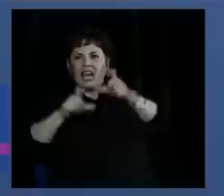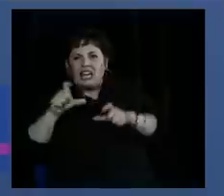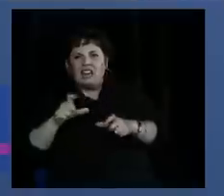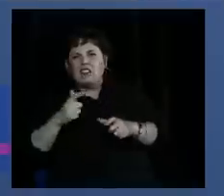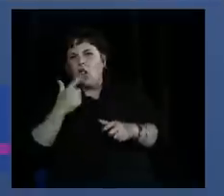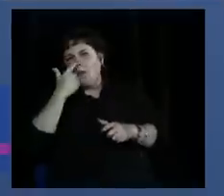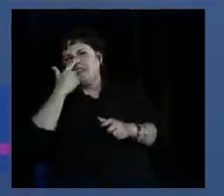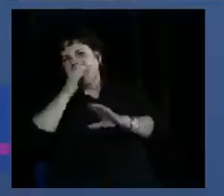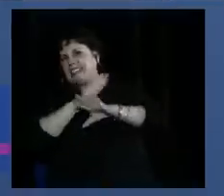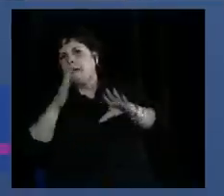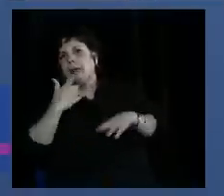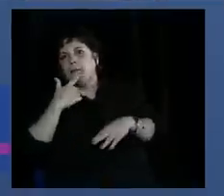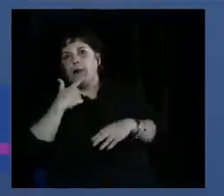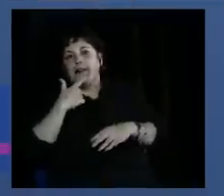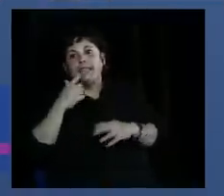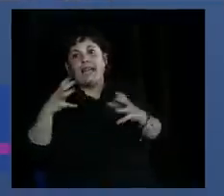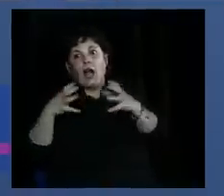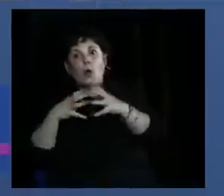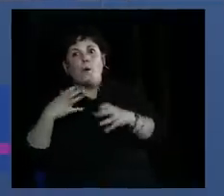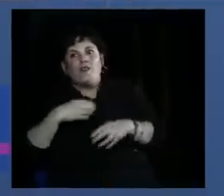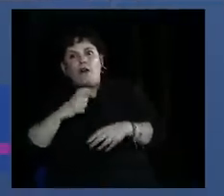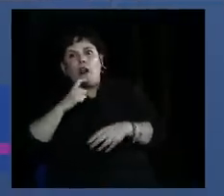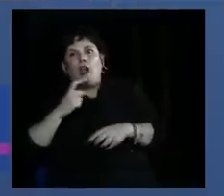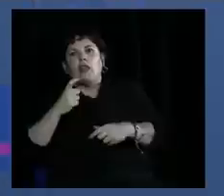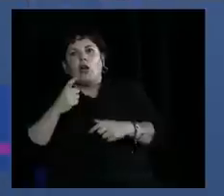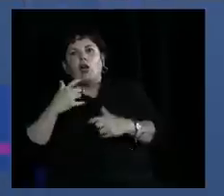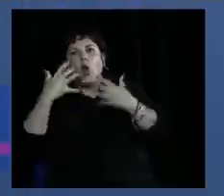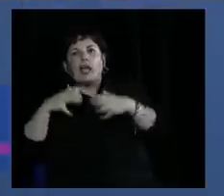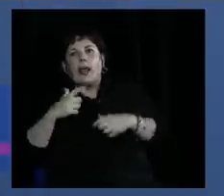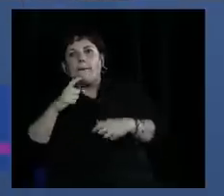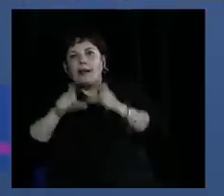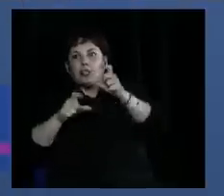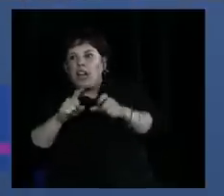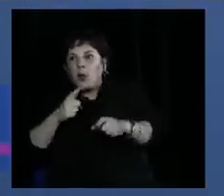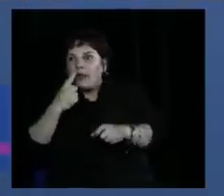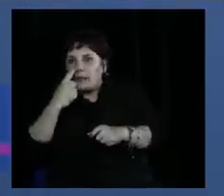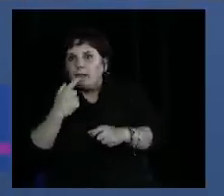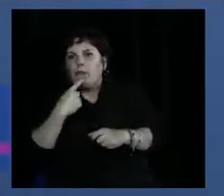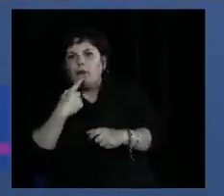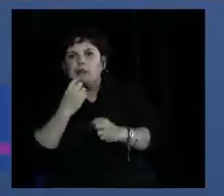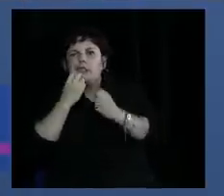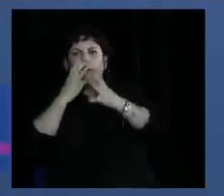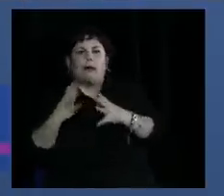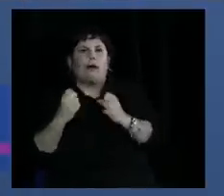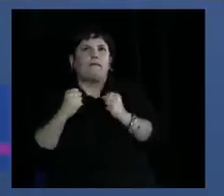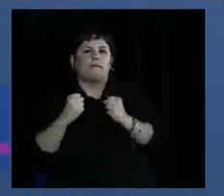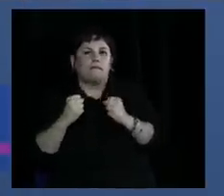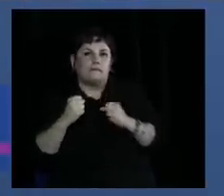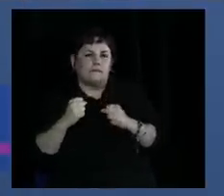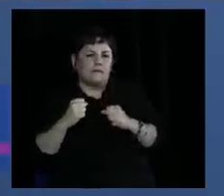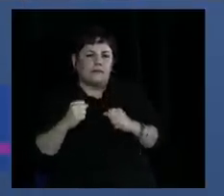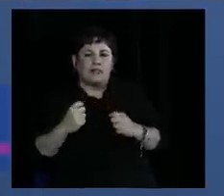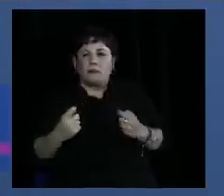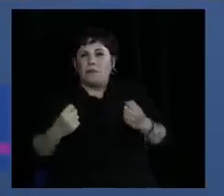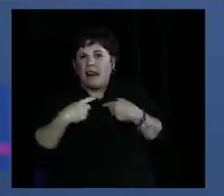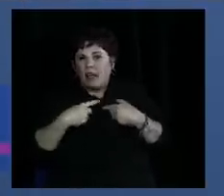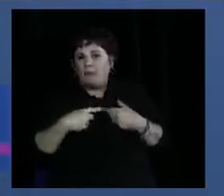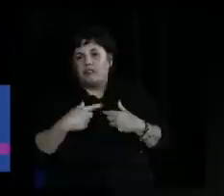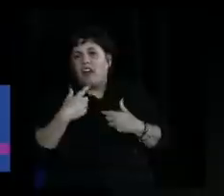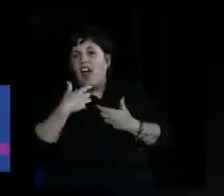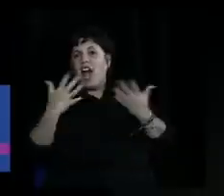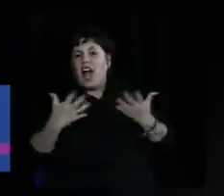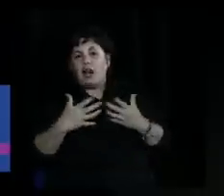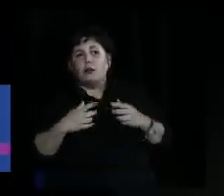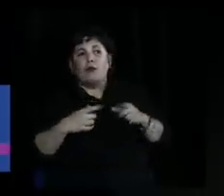despolitizada. La derecha quiere que la gente esté despolitizada. Sí. Para mí, que la gente esté despolitizada es una cosa que